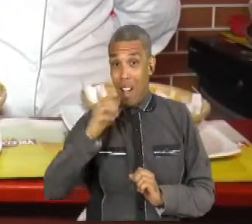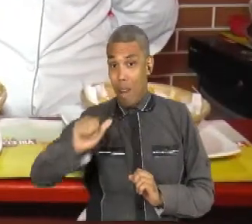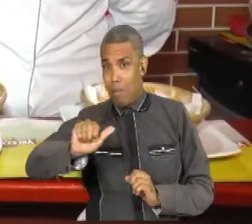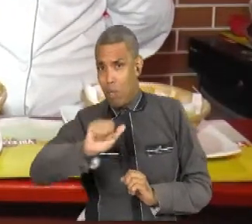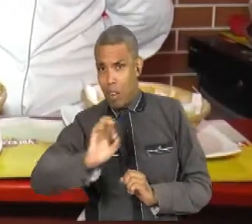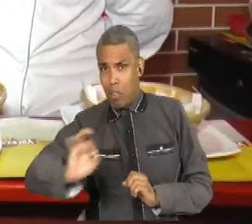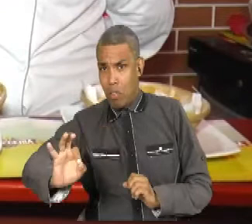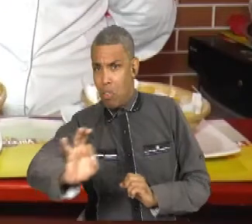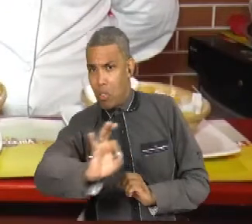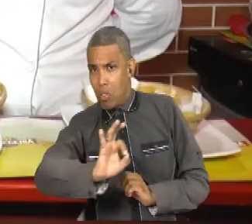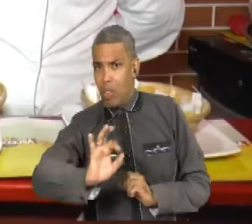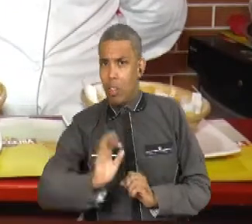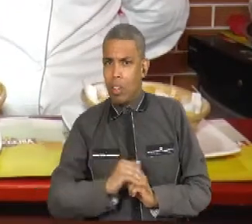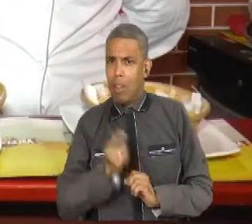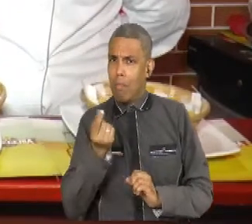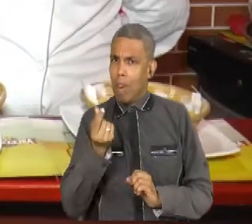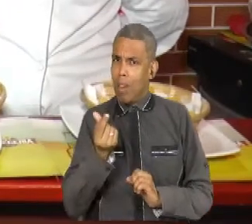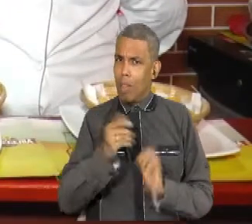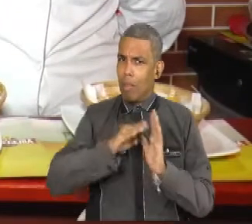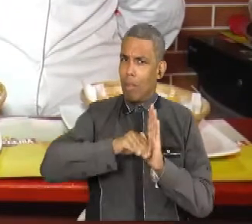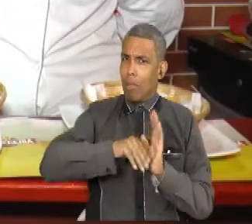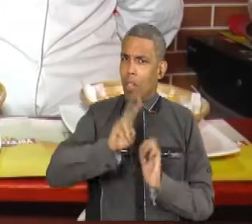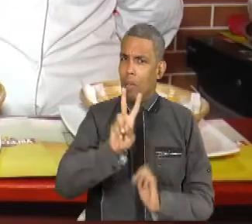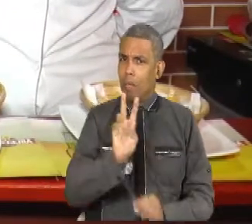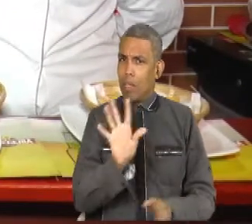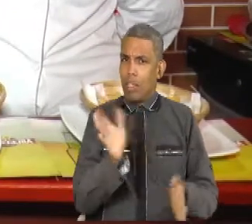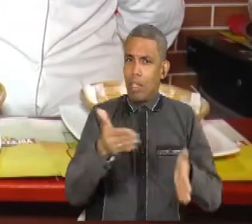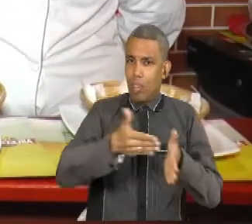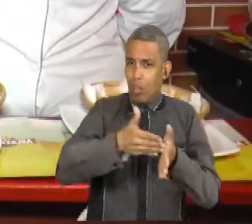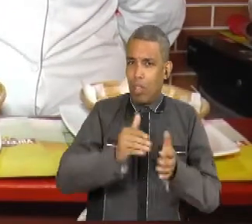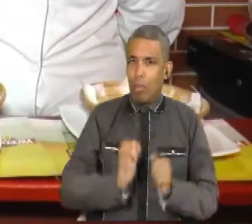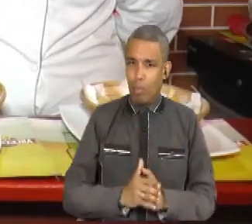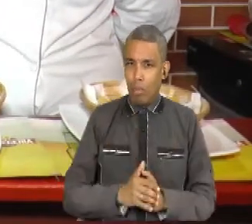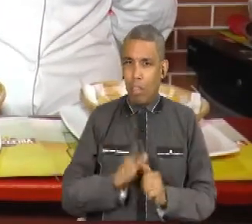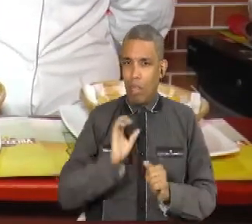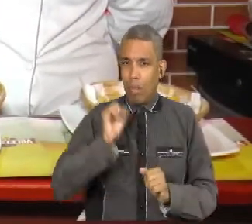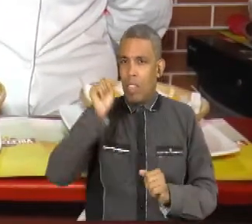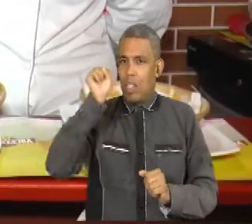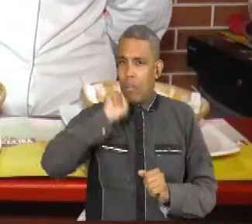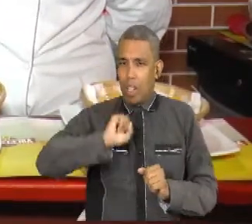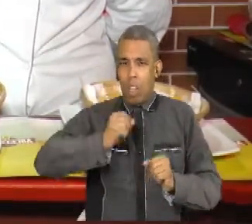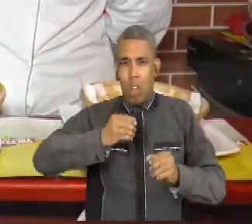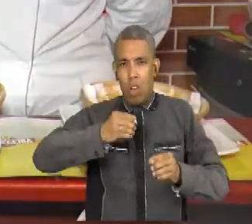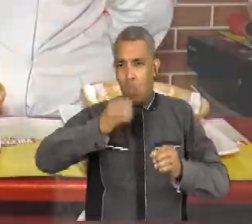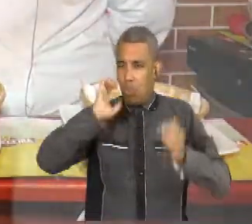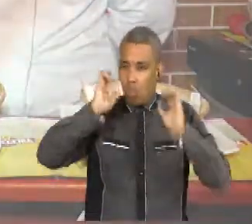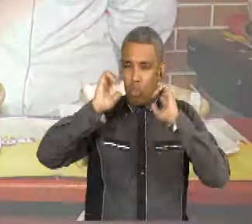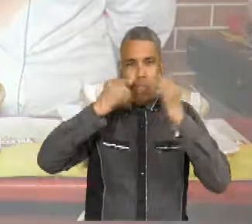hombres tiene un valor muy especial de 25 mil pesos y se toma toda la cerveza que quiera. Chao.